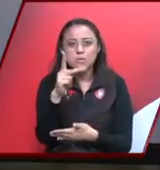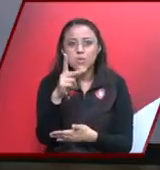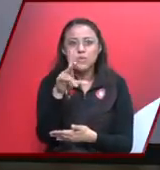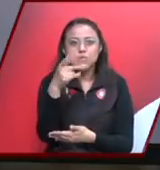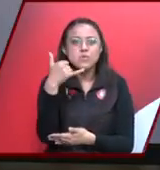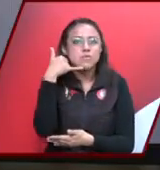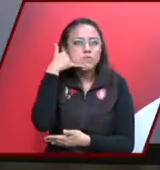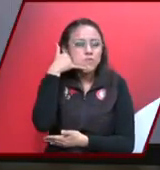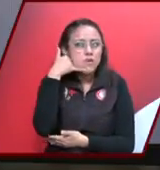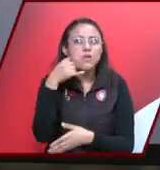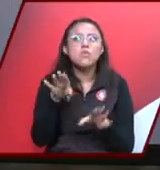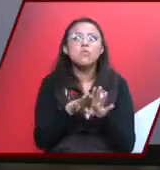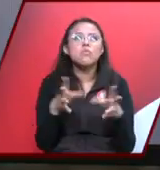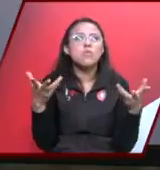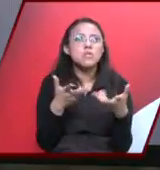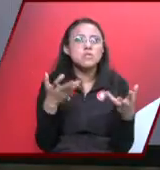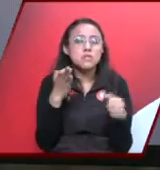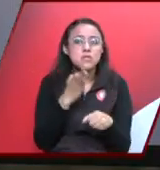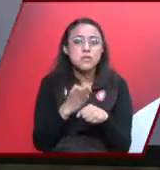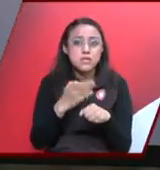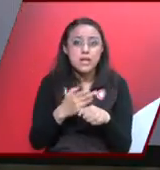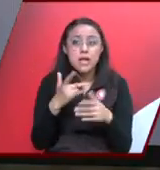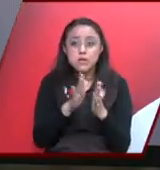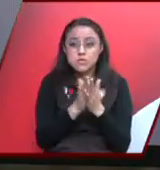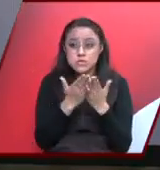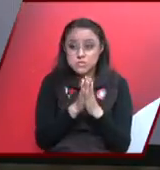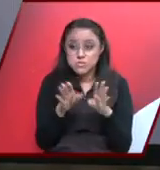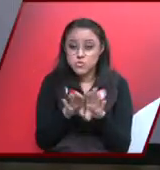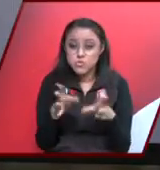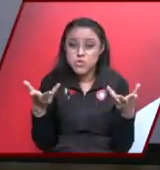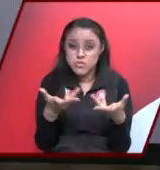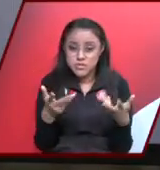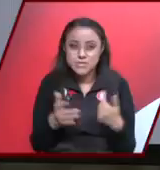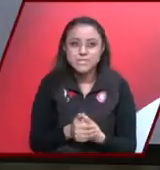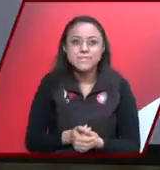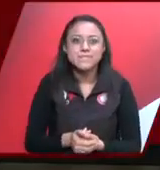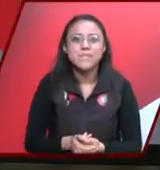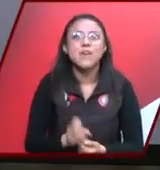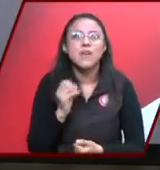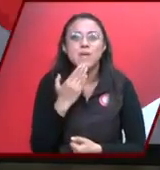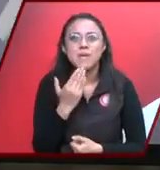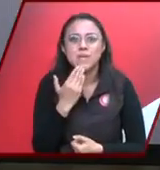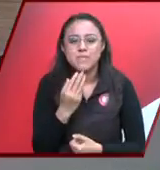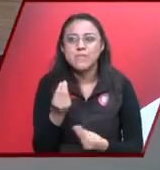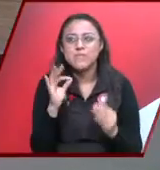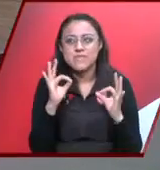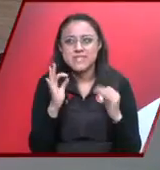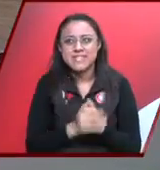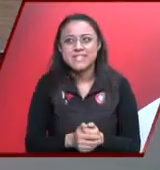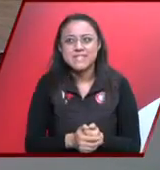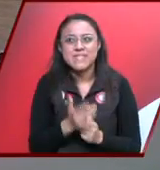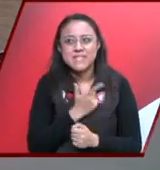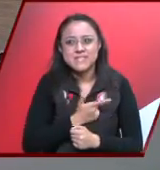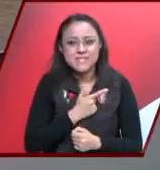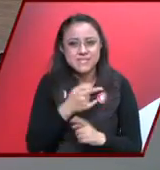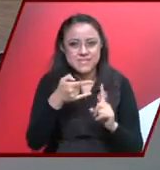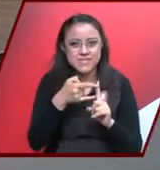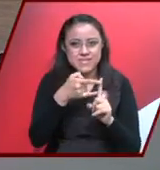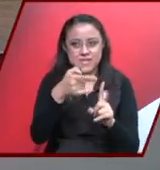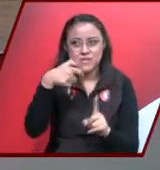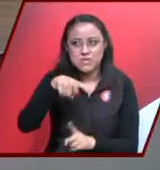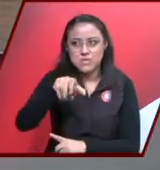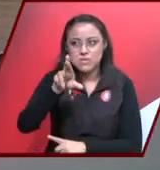celular, le va a decir cómo hacerse los libros y lo que regalamos aquí. Oh, padrísimo, muy bien. Gracias. Me encanta, ahí está el código